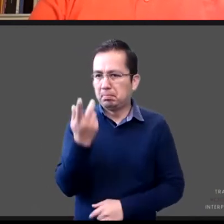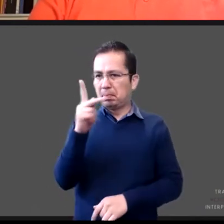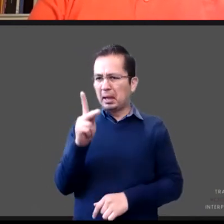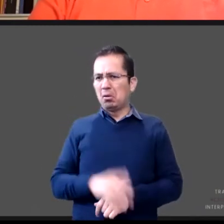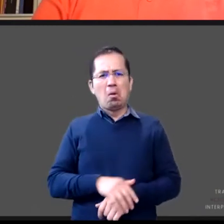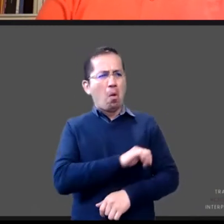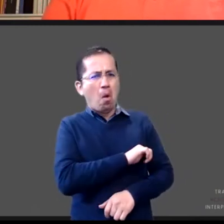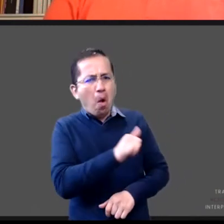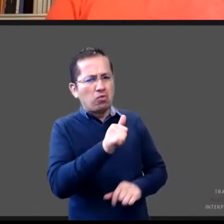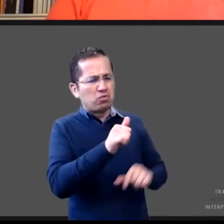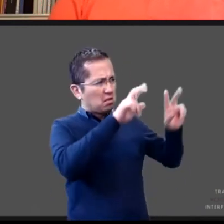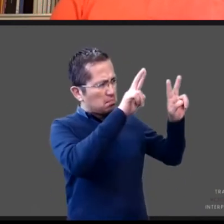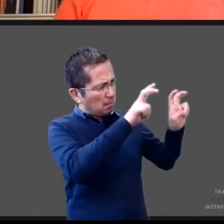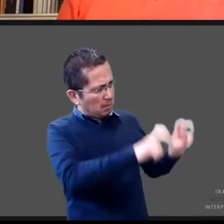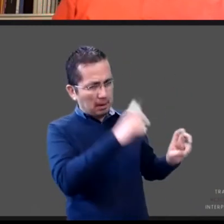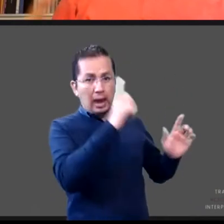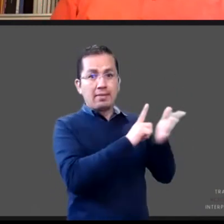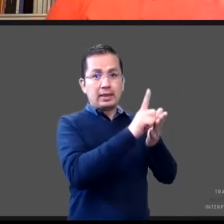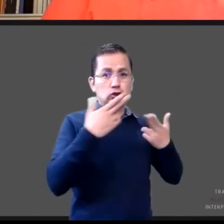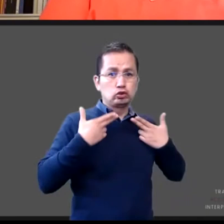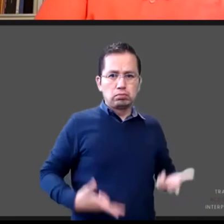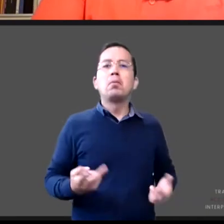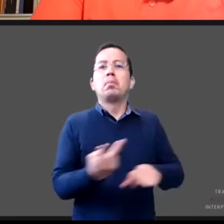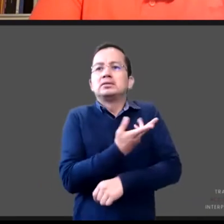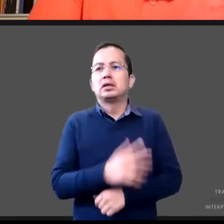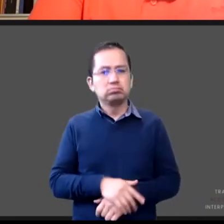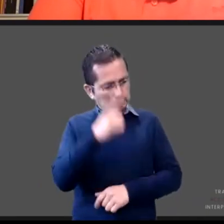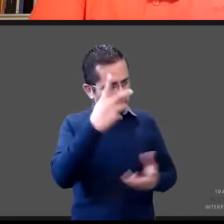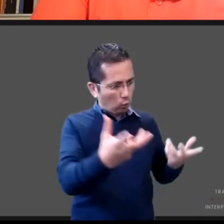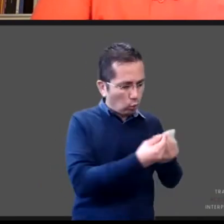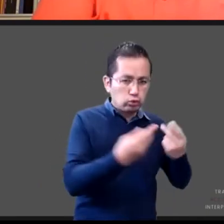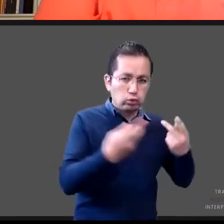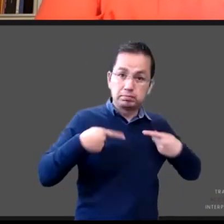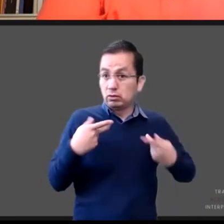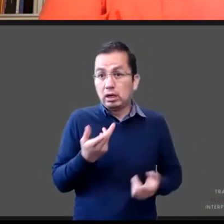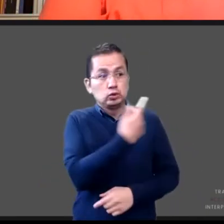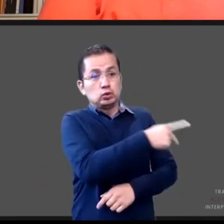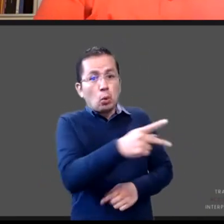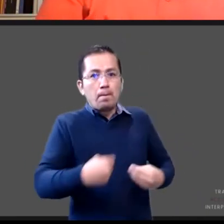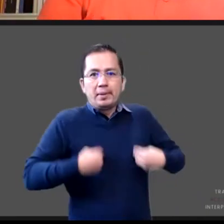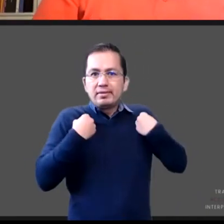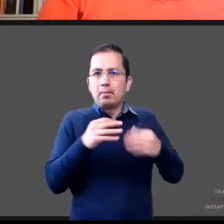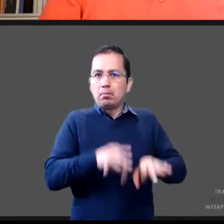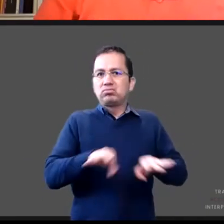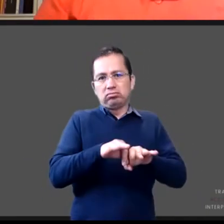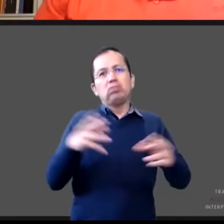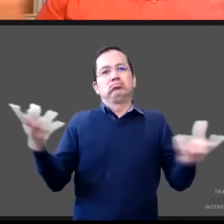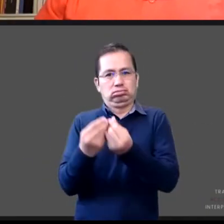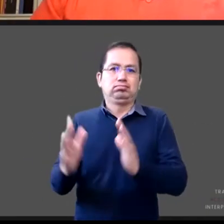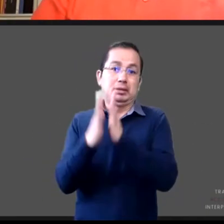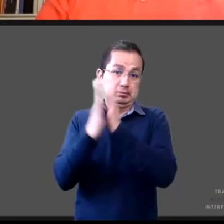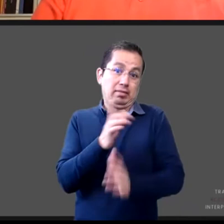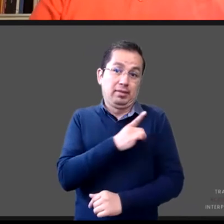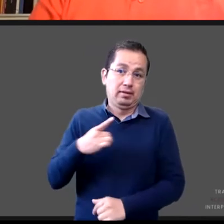fundada justamente en las situaciones de violencia vividas por sus propios sujetos. Me parece que eso pues ya da